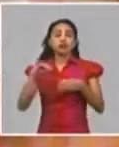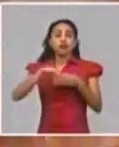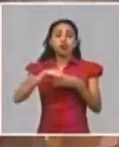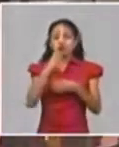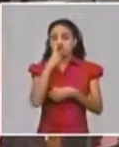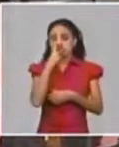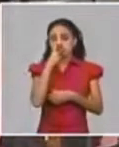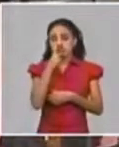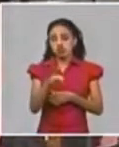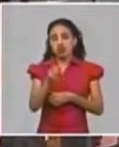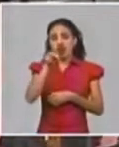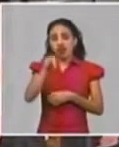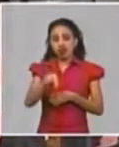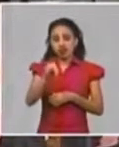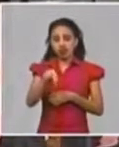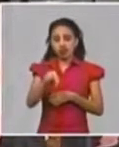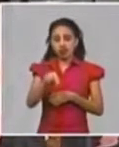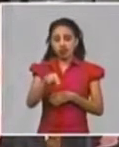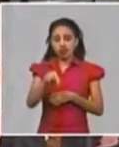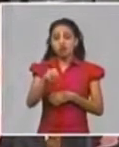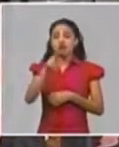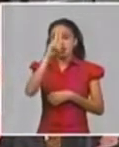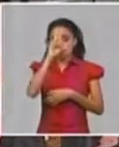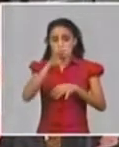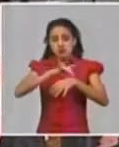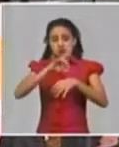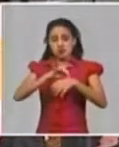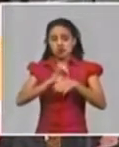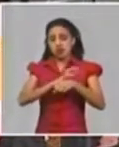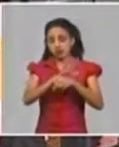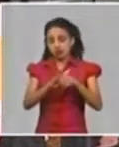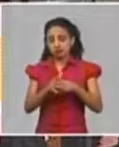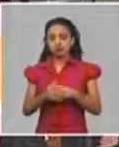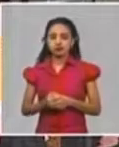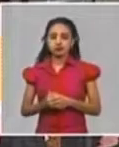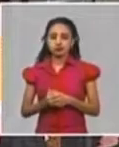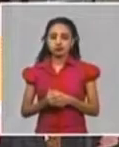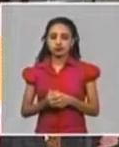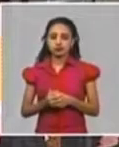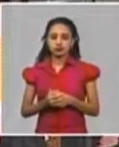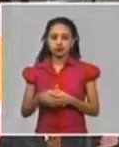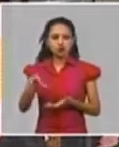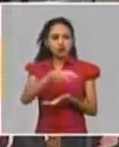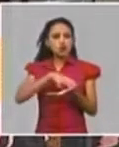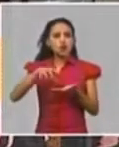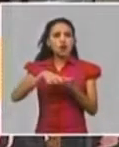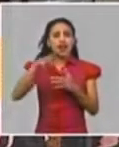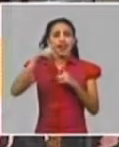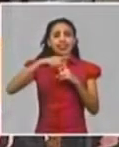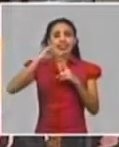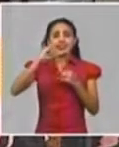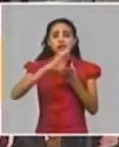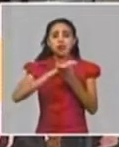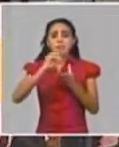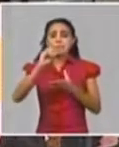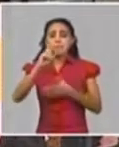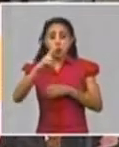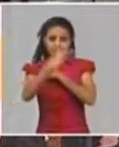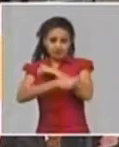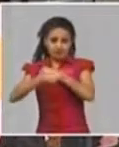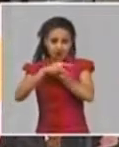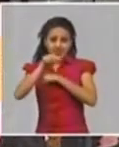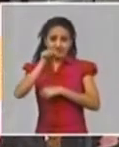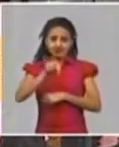esta enfermedad. Ahí vimos las imágenes de Timor. Timor, allá tan lejos que está haciendo un trabajo encomiable.